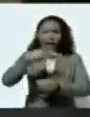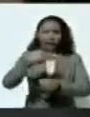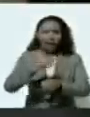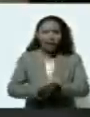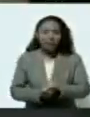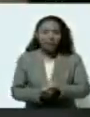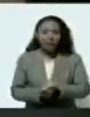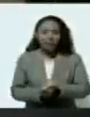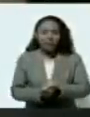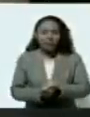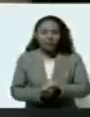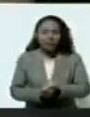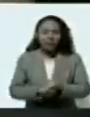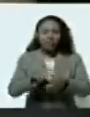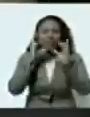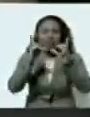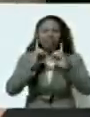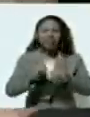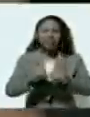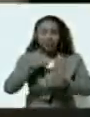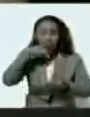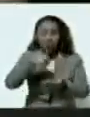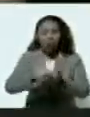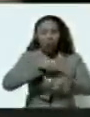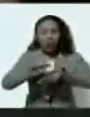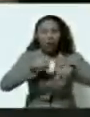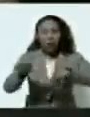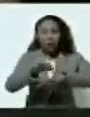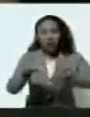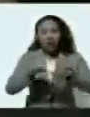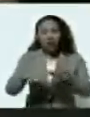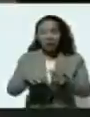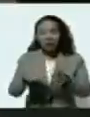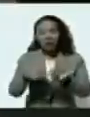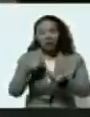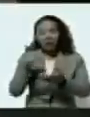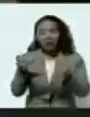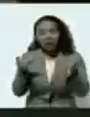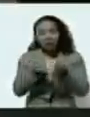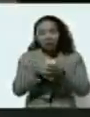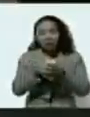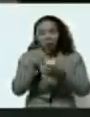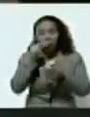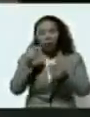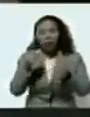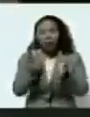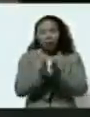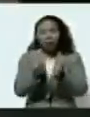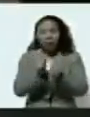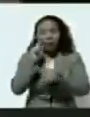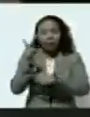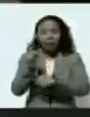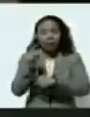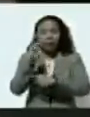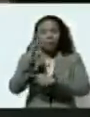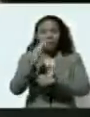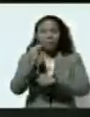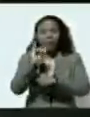ha decidido nombrar como coordinador municipal de dicho municipio al activista Biayo Benito Garófalo